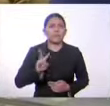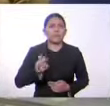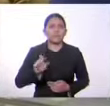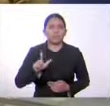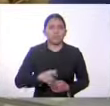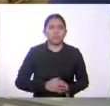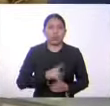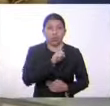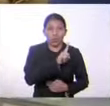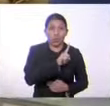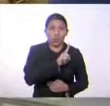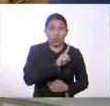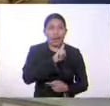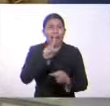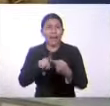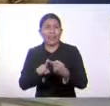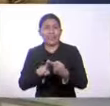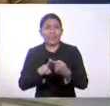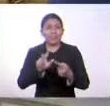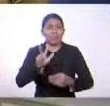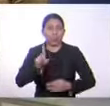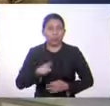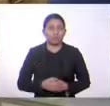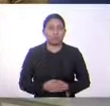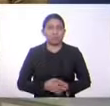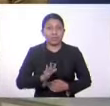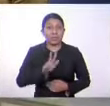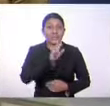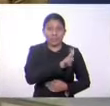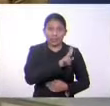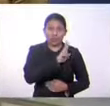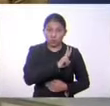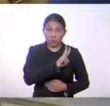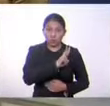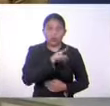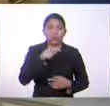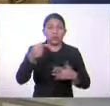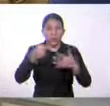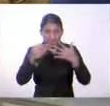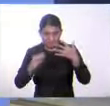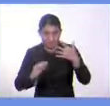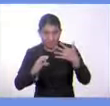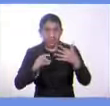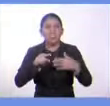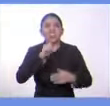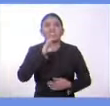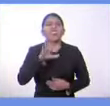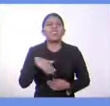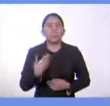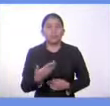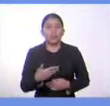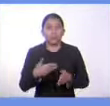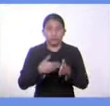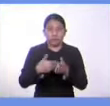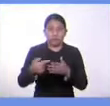1.31. En el 32 de la Constitución, de la Ley Fundamental, es que inicia el catálogo de derechos económicos y